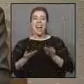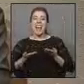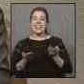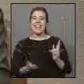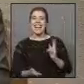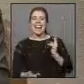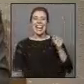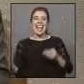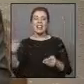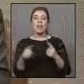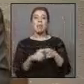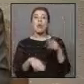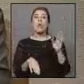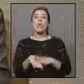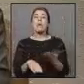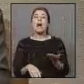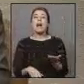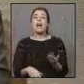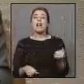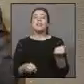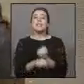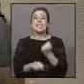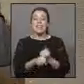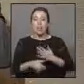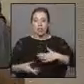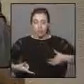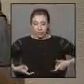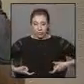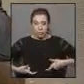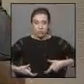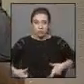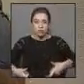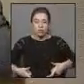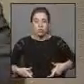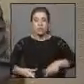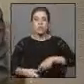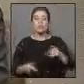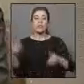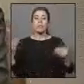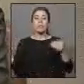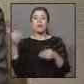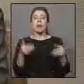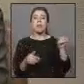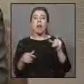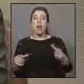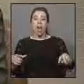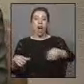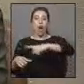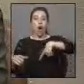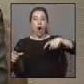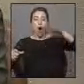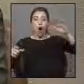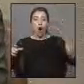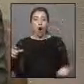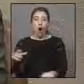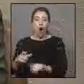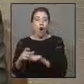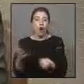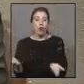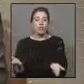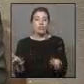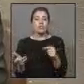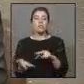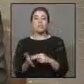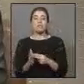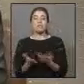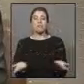clientela a producto de los trabajos de obras de alcantarillado y saneamiento sanitario, este socavón significó realmente un tremendo